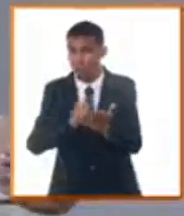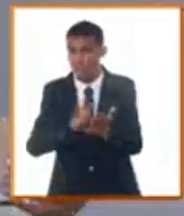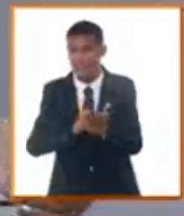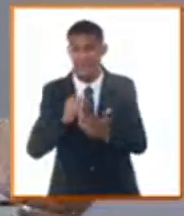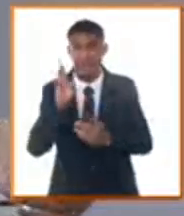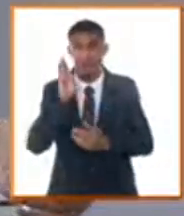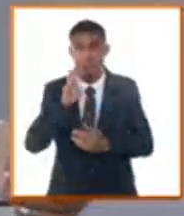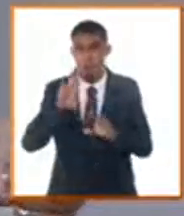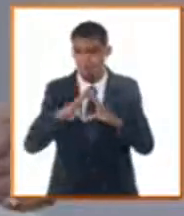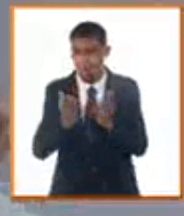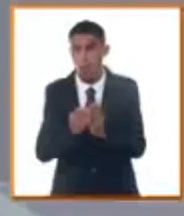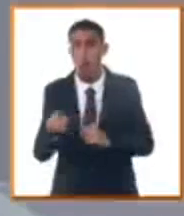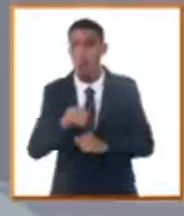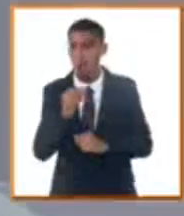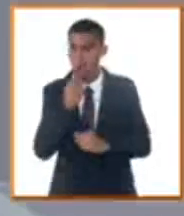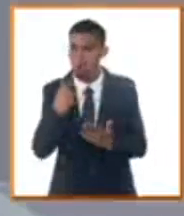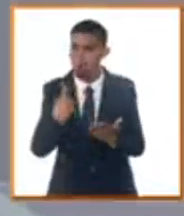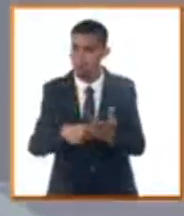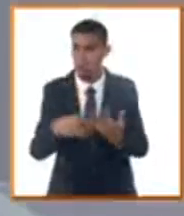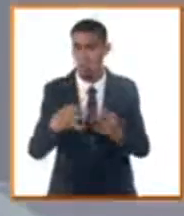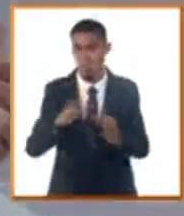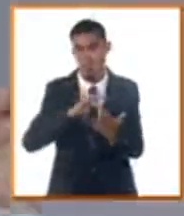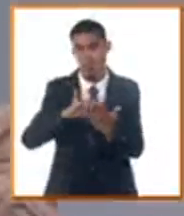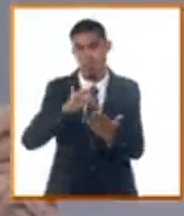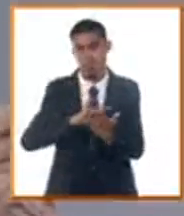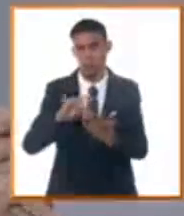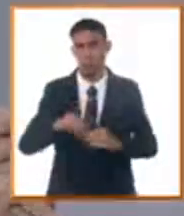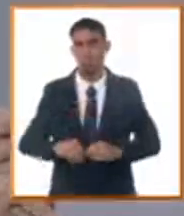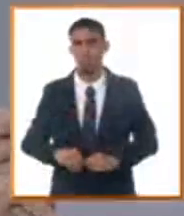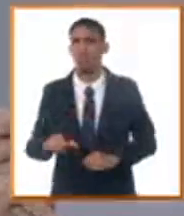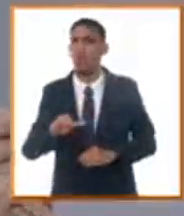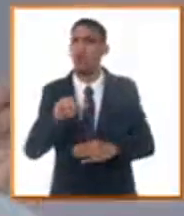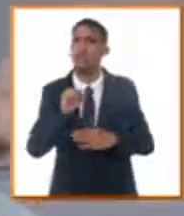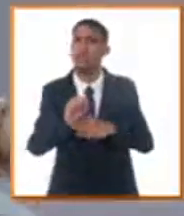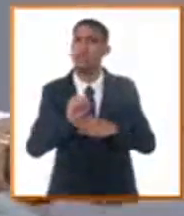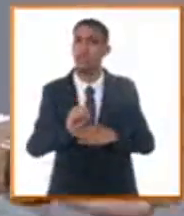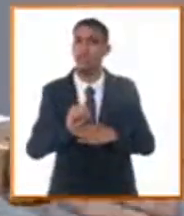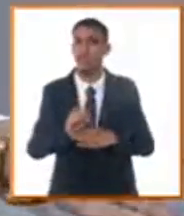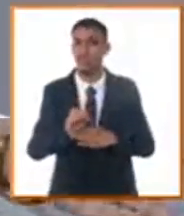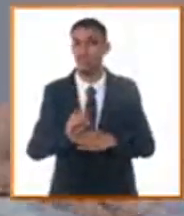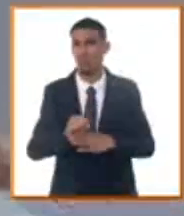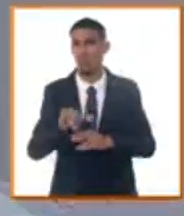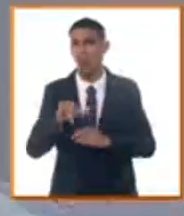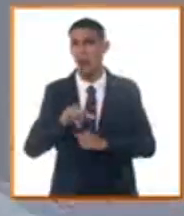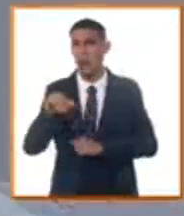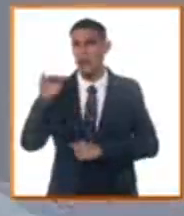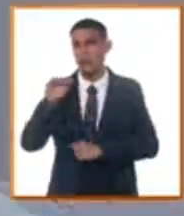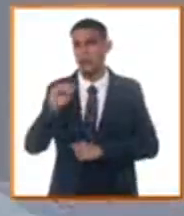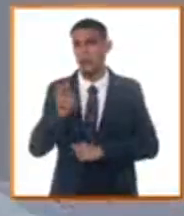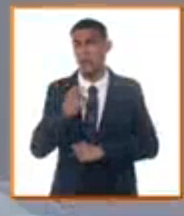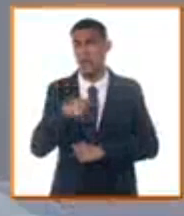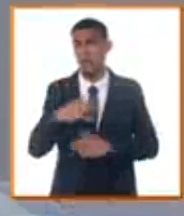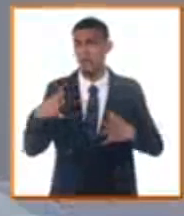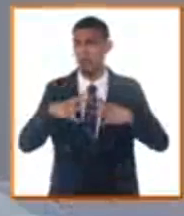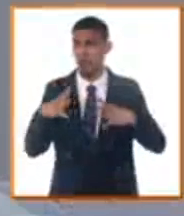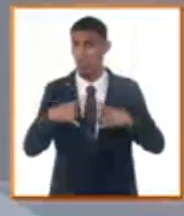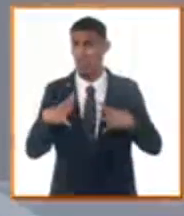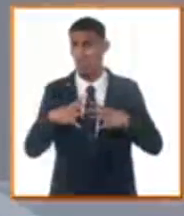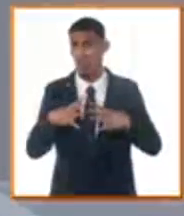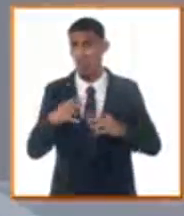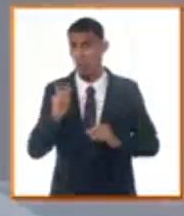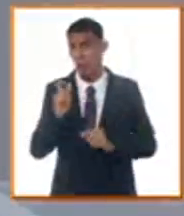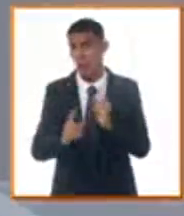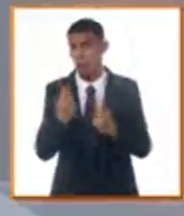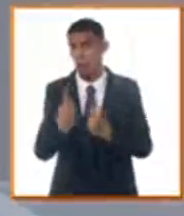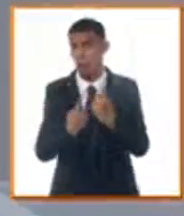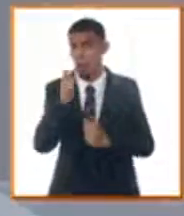nuestro establecimiento de artículos industriales y el servicio de alojamiento, que ya el turismo lo tiene generalizado a través del Buró